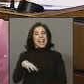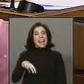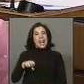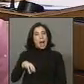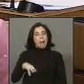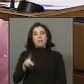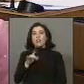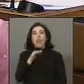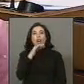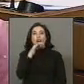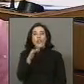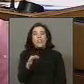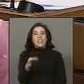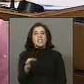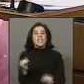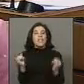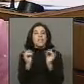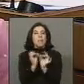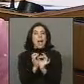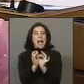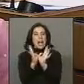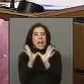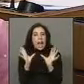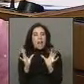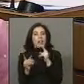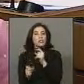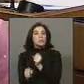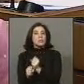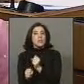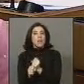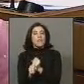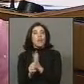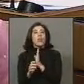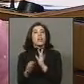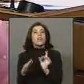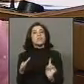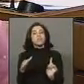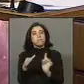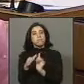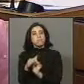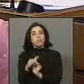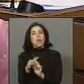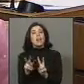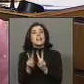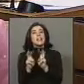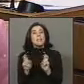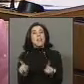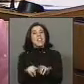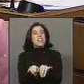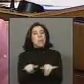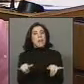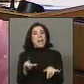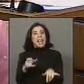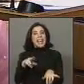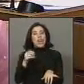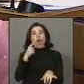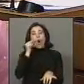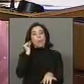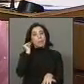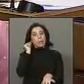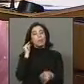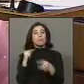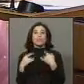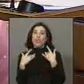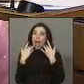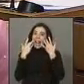no establece en forma clara y contundente que su rol es la inclusión de la lógica de la equidad de género. Por eso nos alegramos